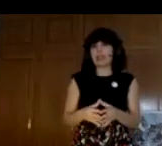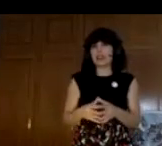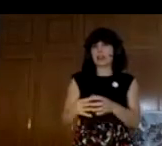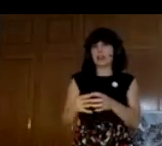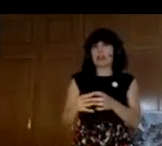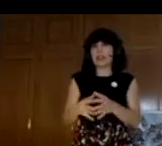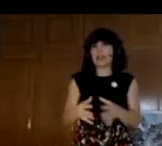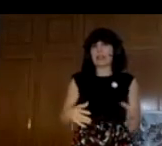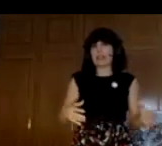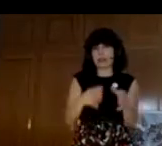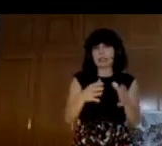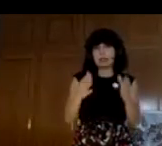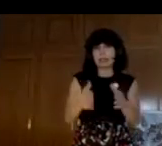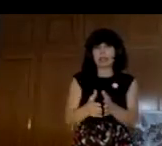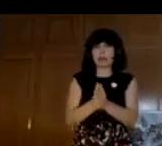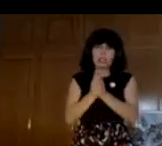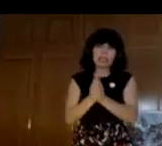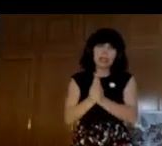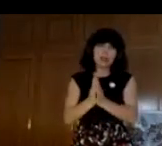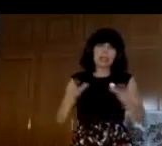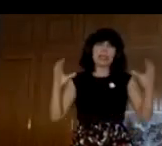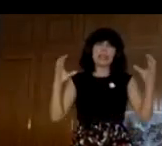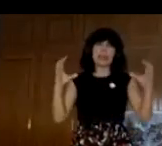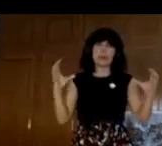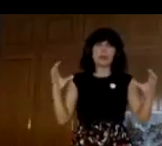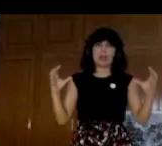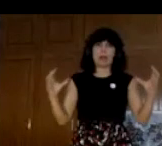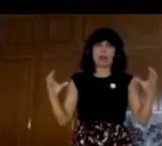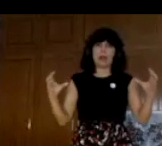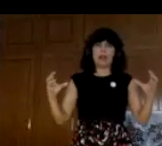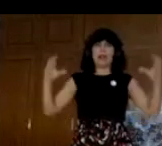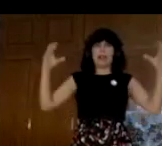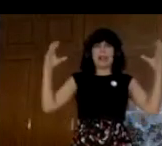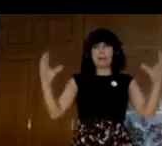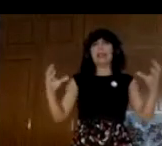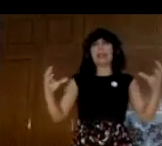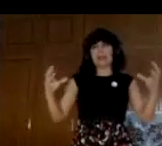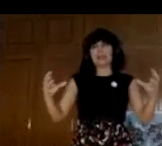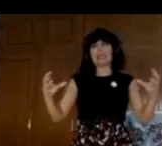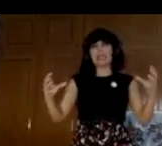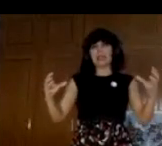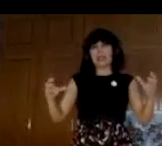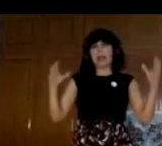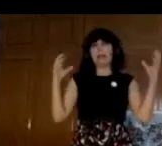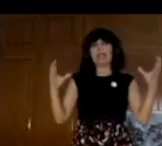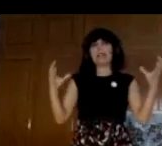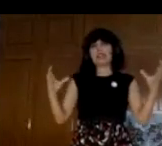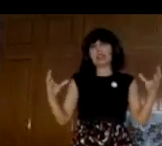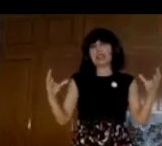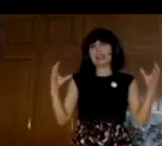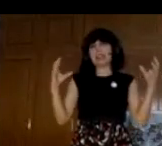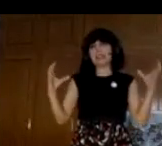año 2013, es decir, que no es inmediato, pero sí es el 2015 ese punto en el cual empieza a hablarse, empieza